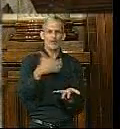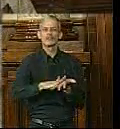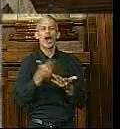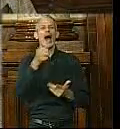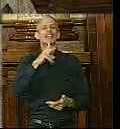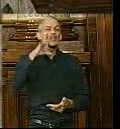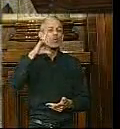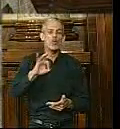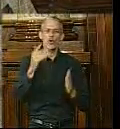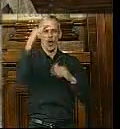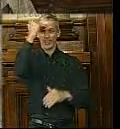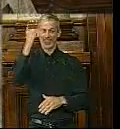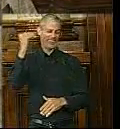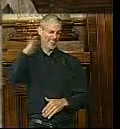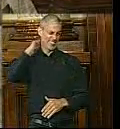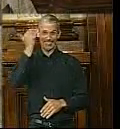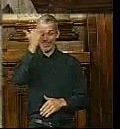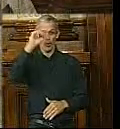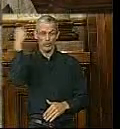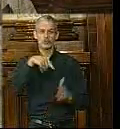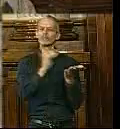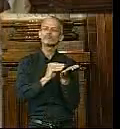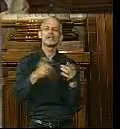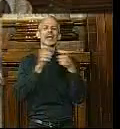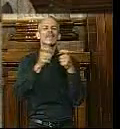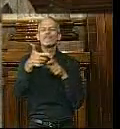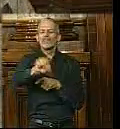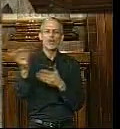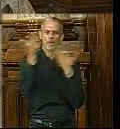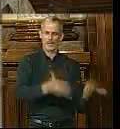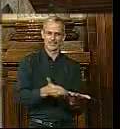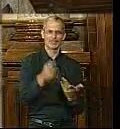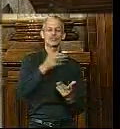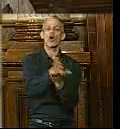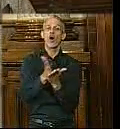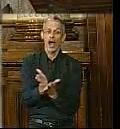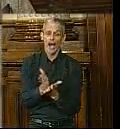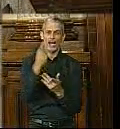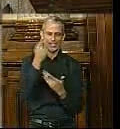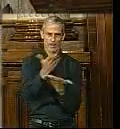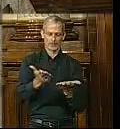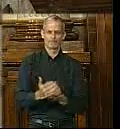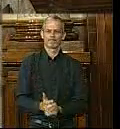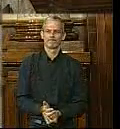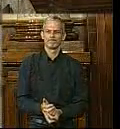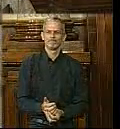Artículo 16, y vamos a ir a un tape de presentación de la invitada. Por favor, señora directora.